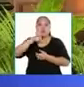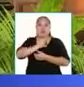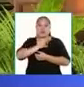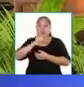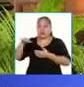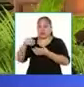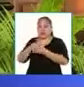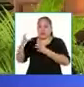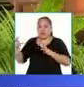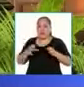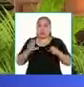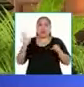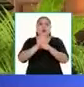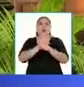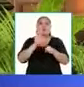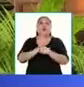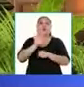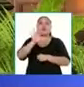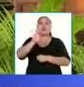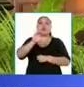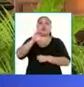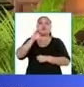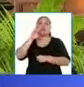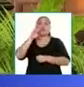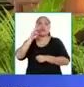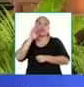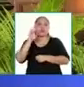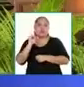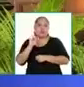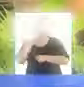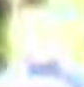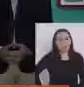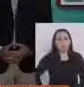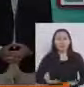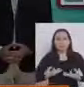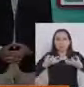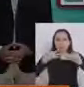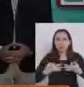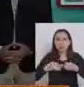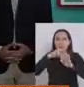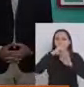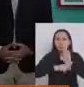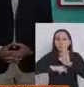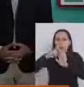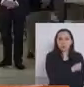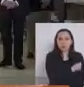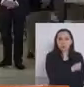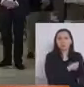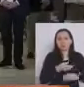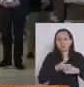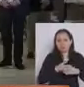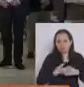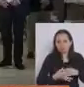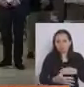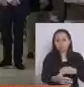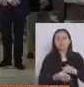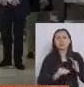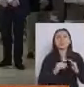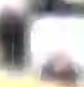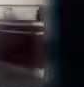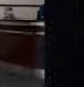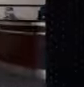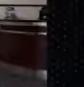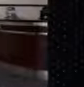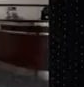y televidentes que tienen ustedes. Muchísimas gracias, y efectivamente Philip está acá también en la producción, lo está escuchando, y nos gustaría conocer esta campaña